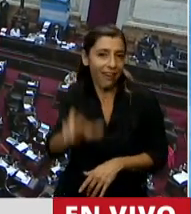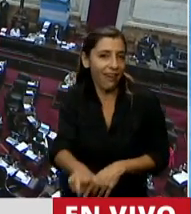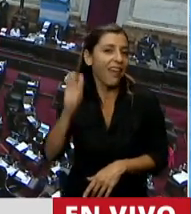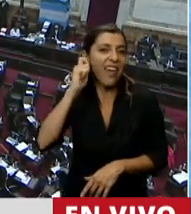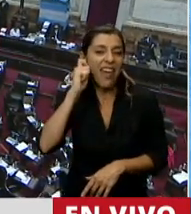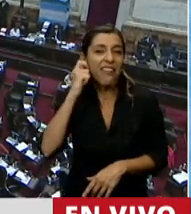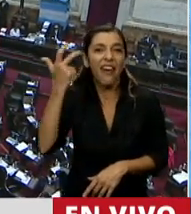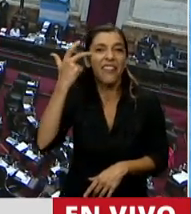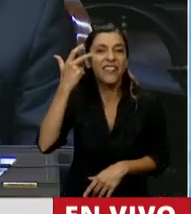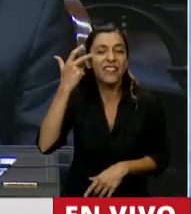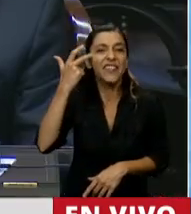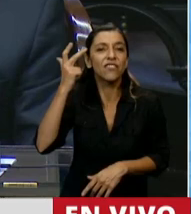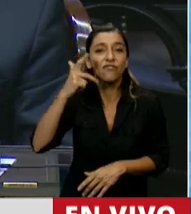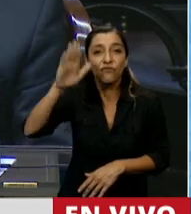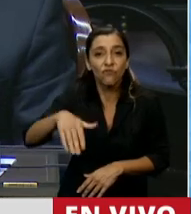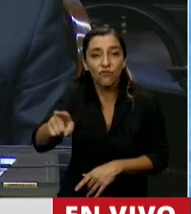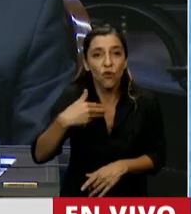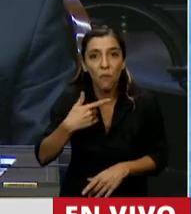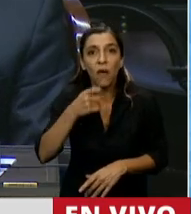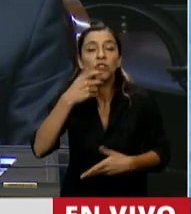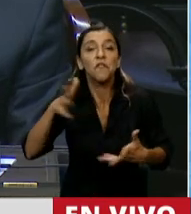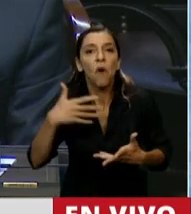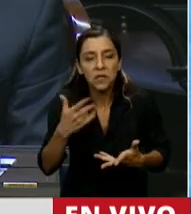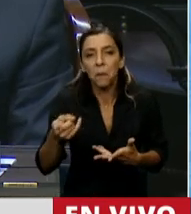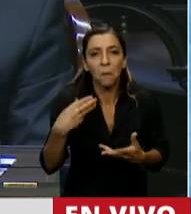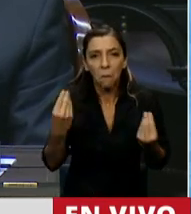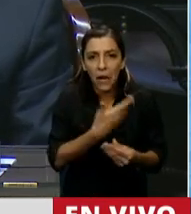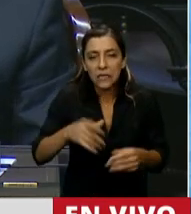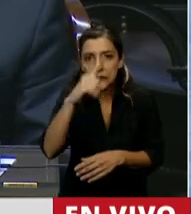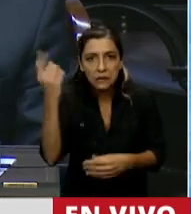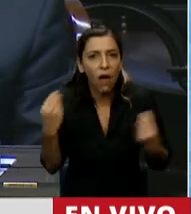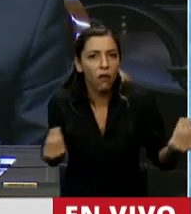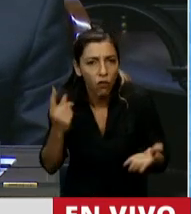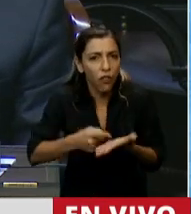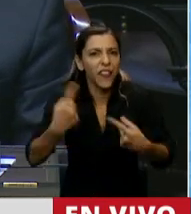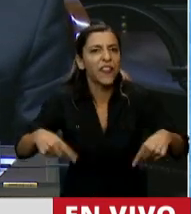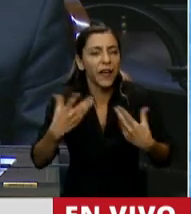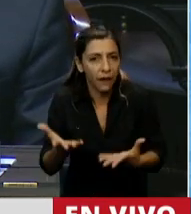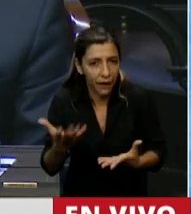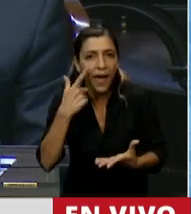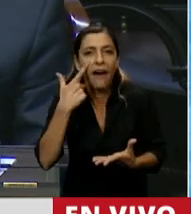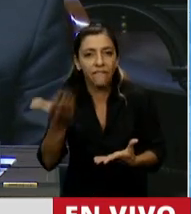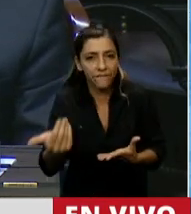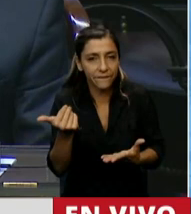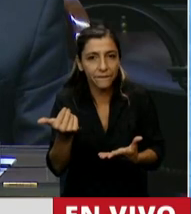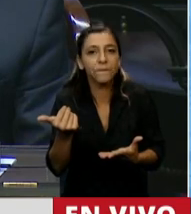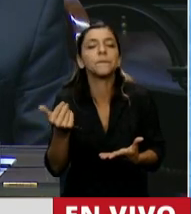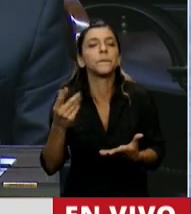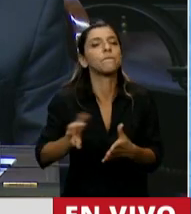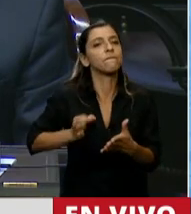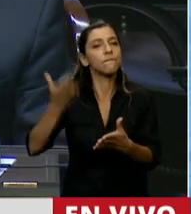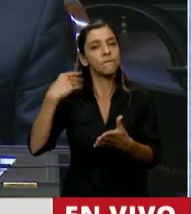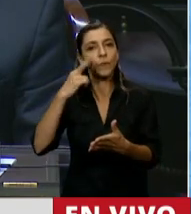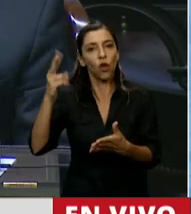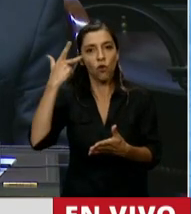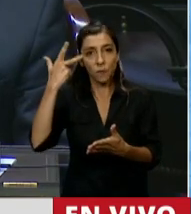¿Dónde estamos presentes como Estado? Luego del debate del 2018, surgieron proyectos buscando